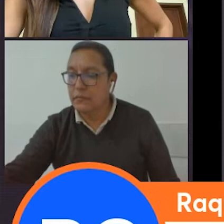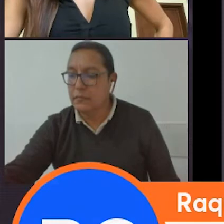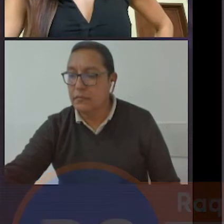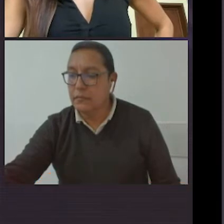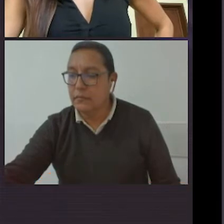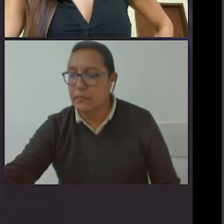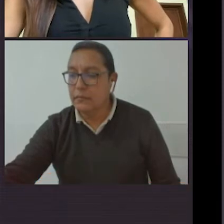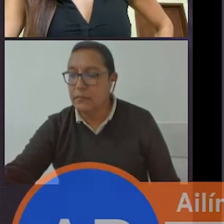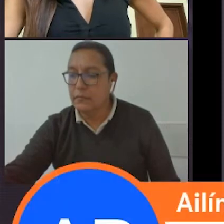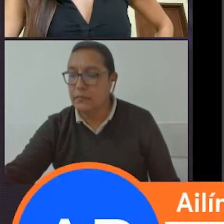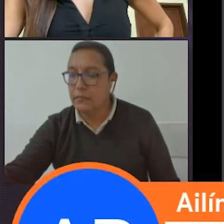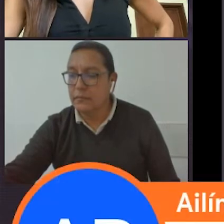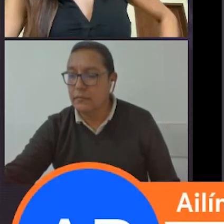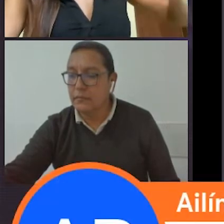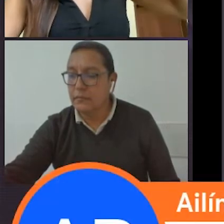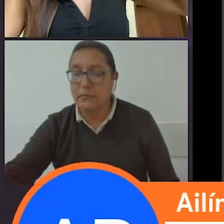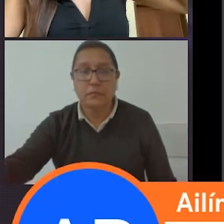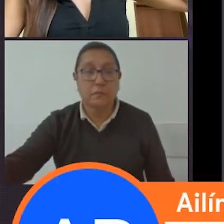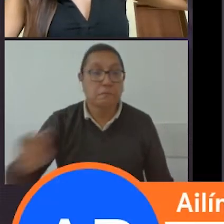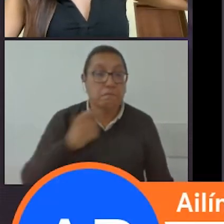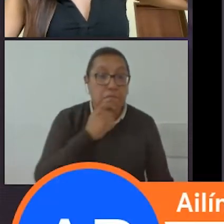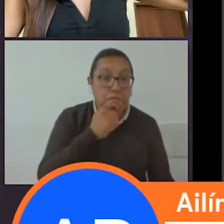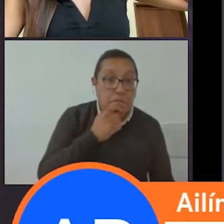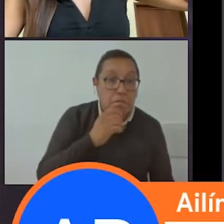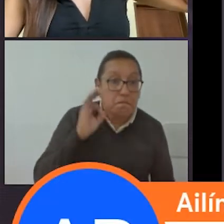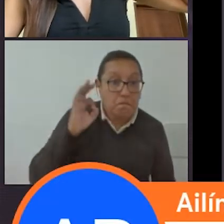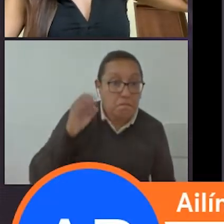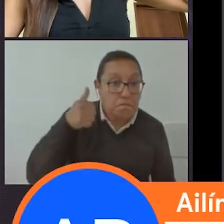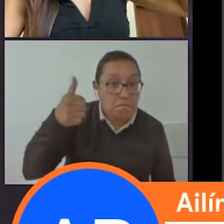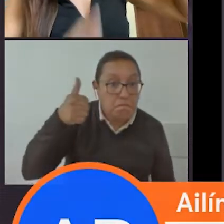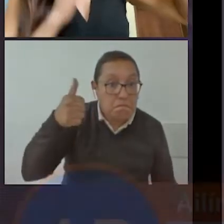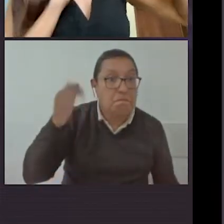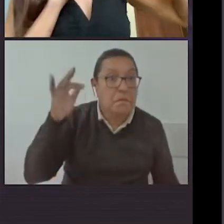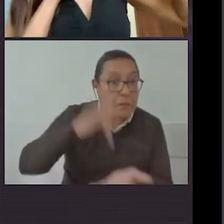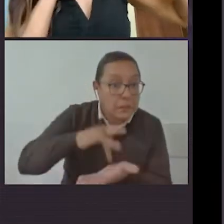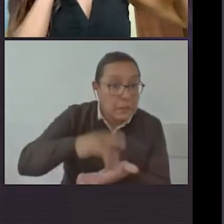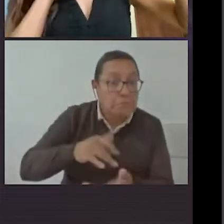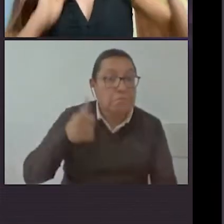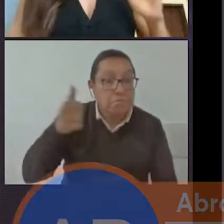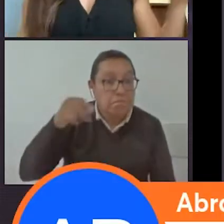Listo, dice Raquel, Aileen, dedito, Abraham también, Cecilia, ok,